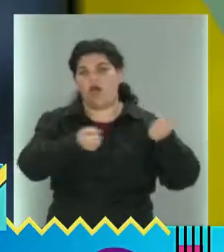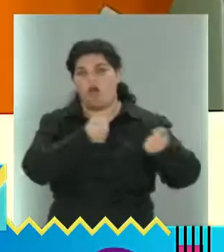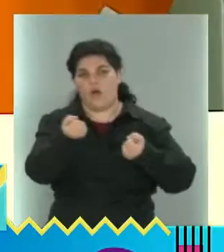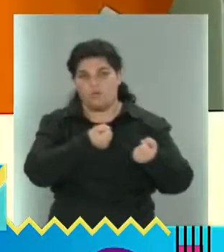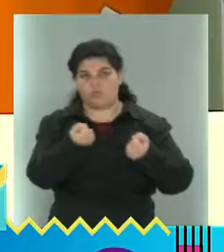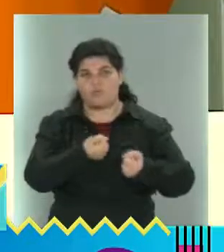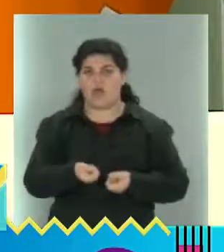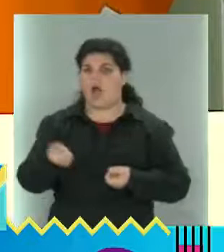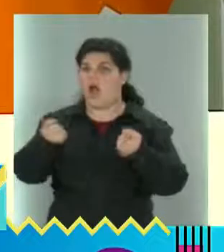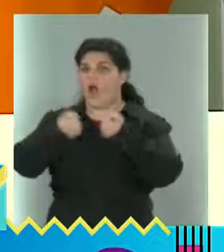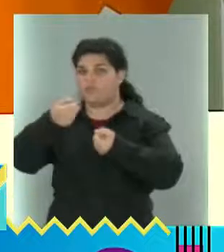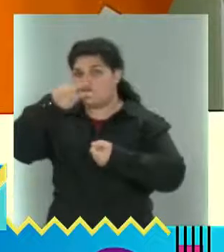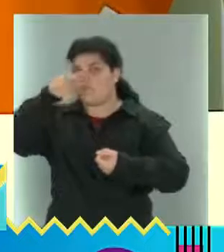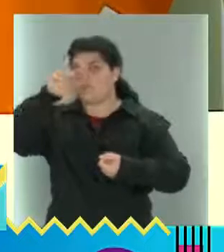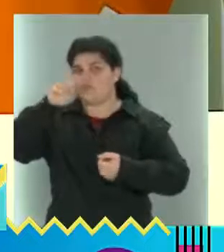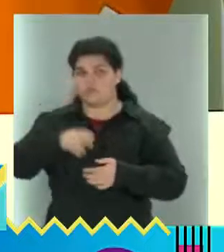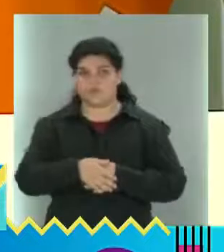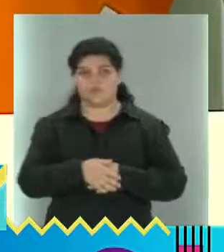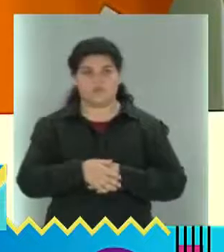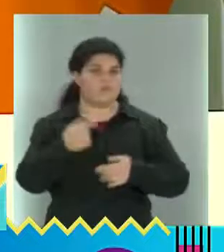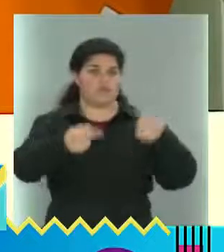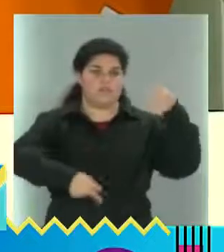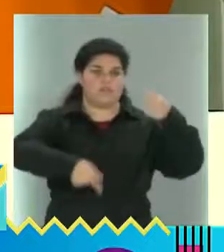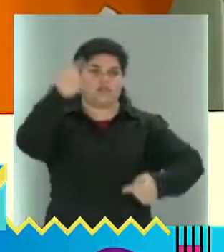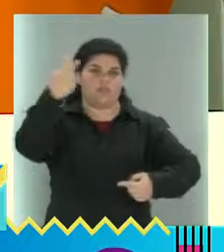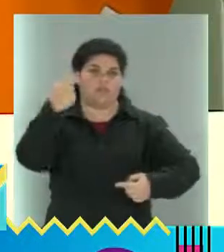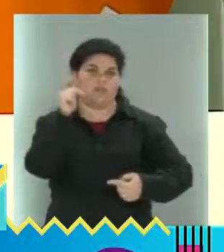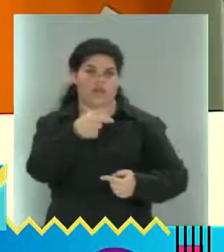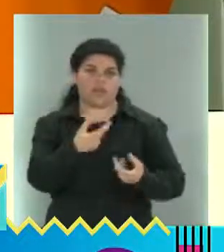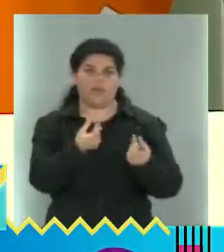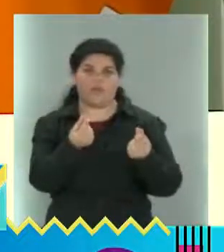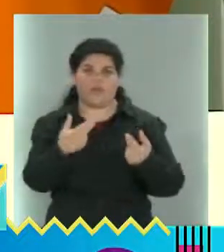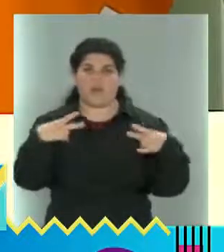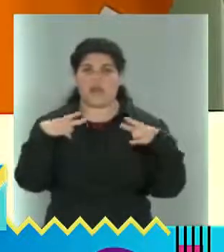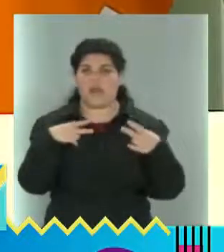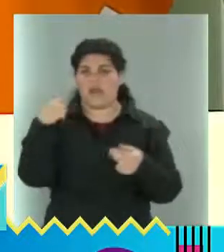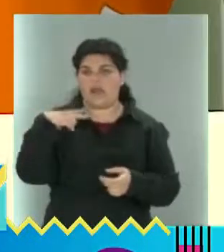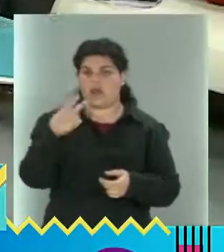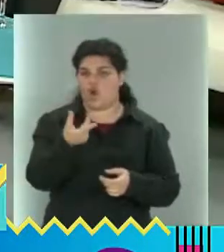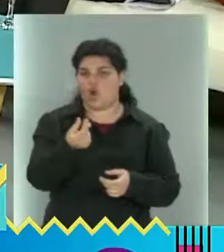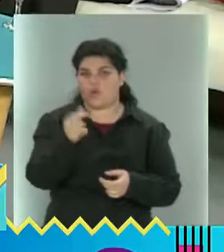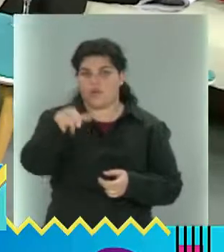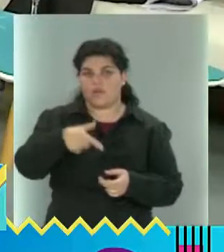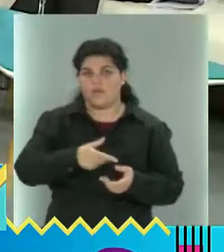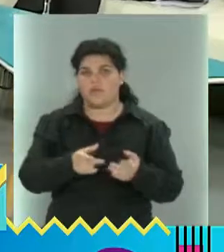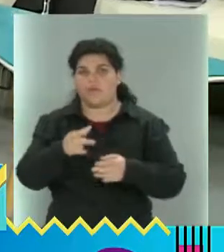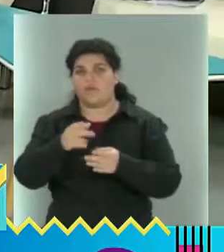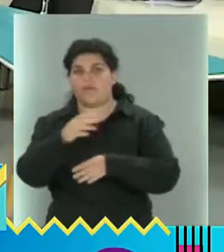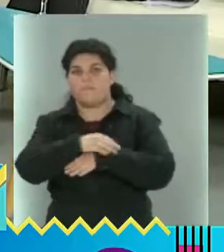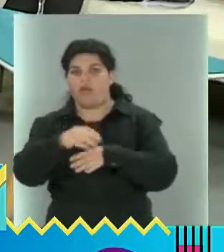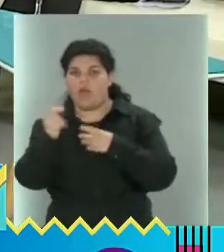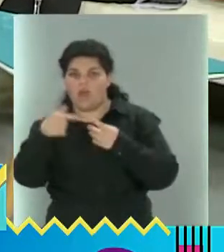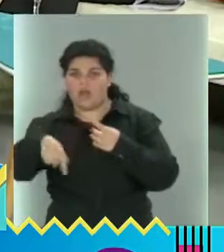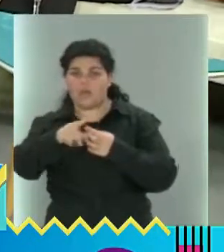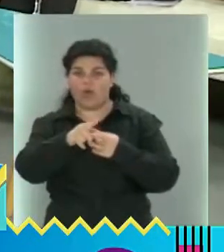Autos de alta gama. Autos de alta gama, una distribución inequitativa de la riqueza. Los que menos tienen consumen menos, los que más tienen consumen